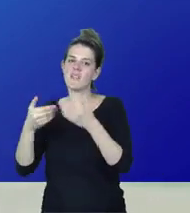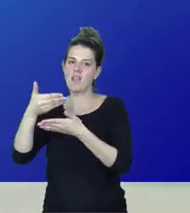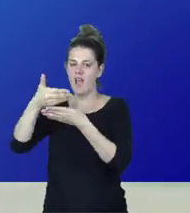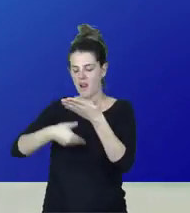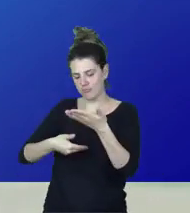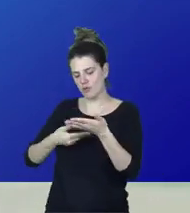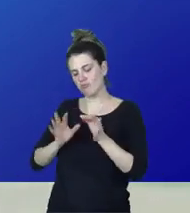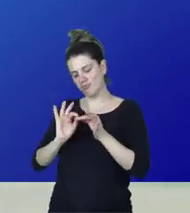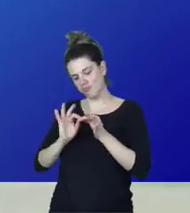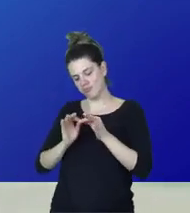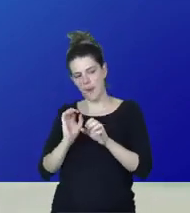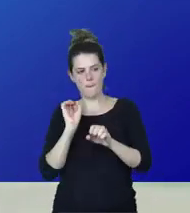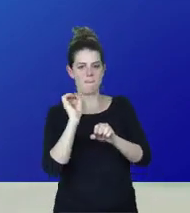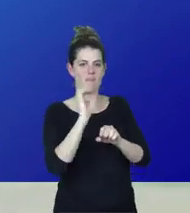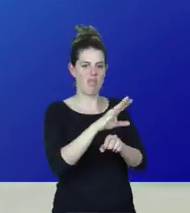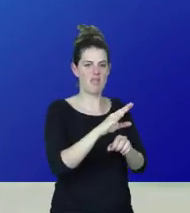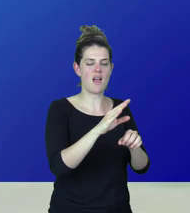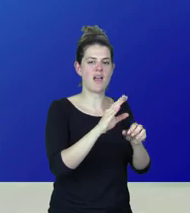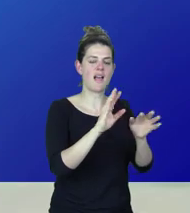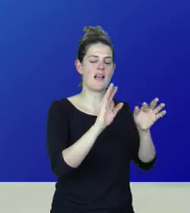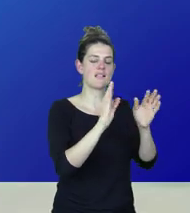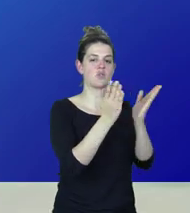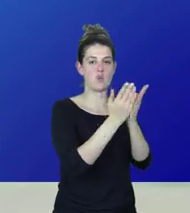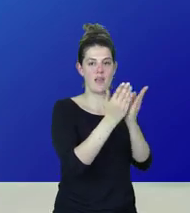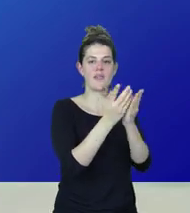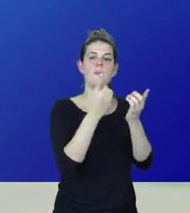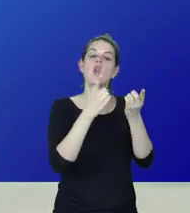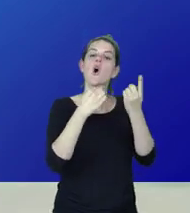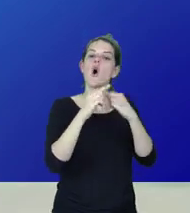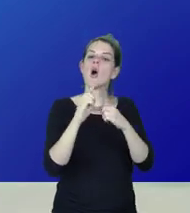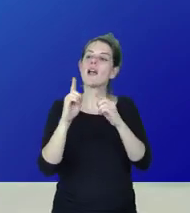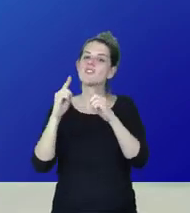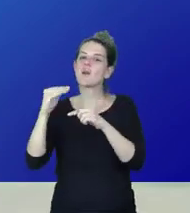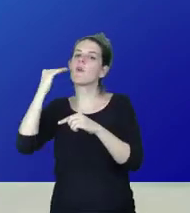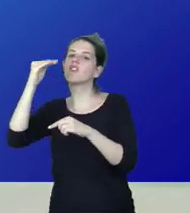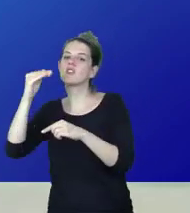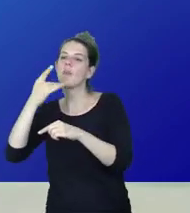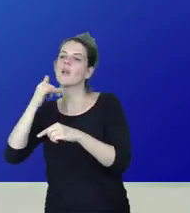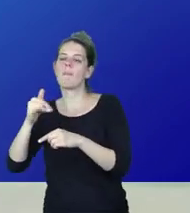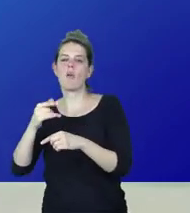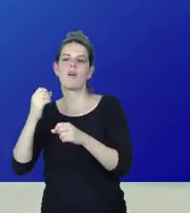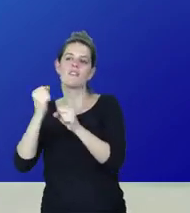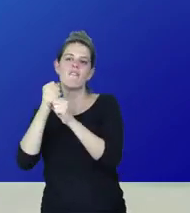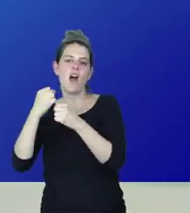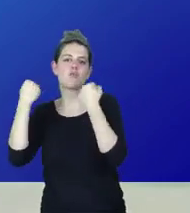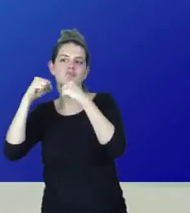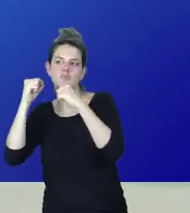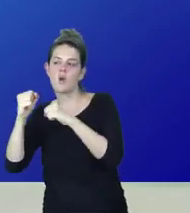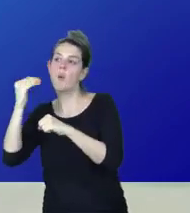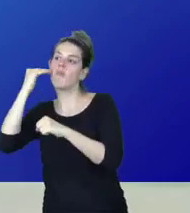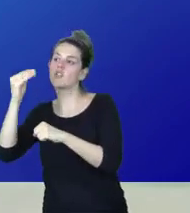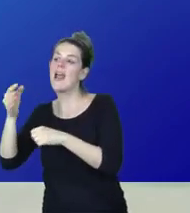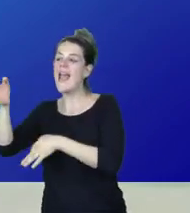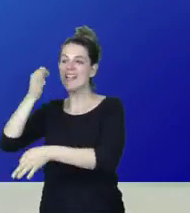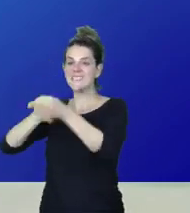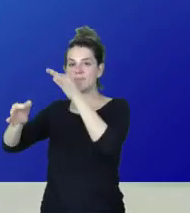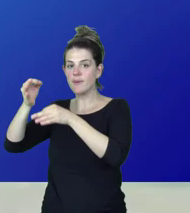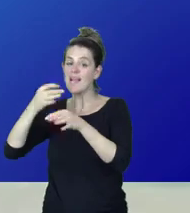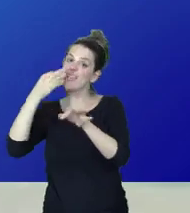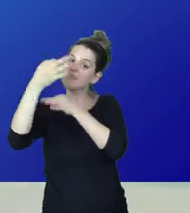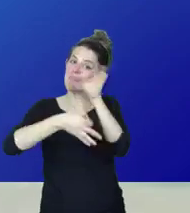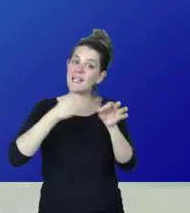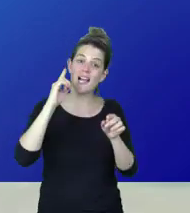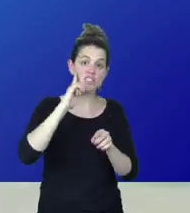del docente de cómo se tiene que hacer. Pero no materiales de estudio. Para los materiales de estudios en Uruguay contamos con un centro que